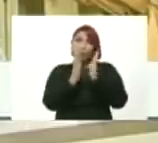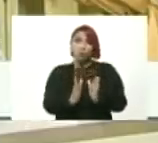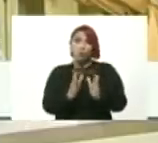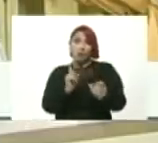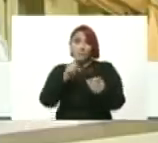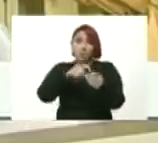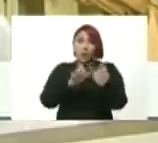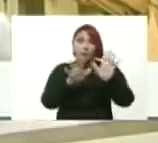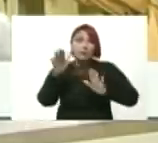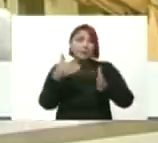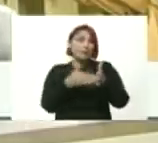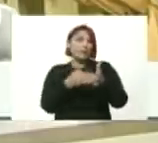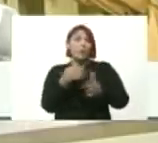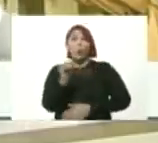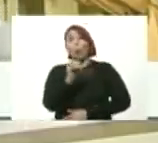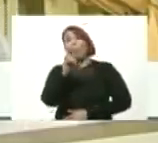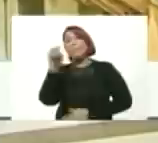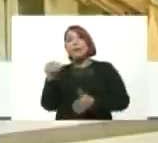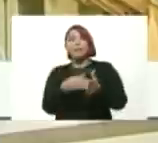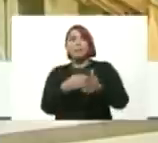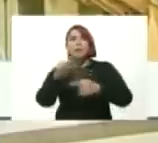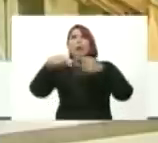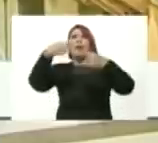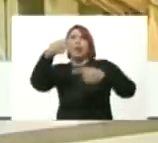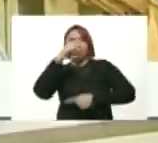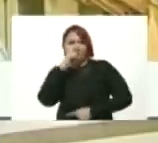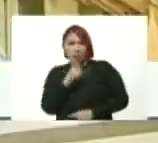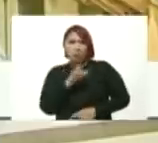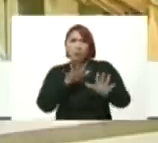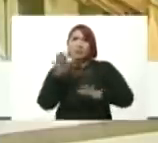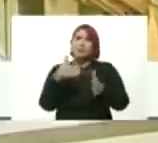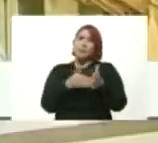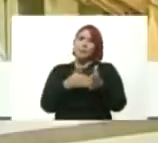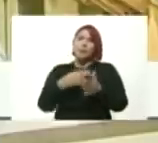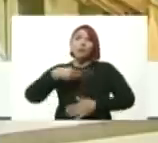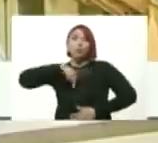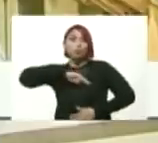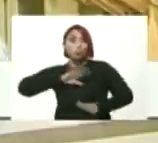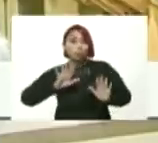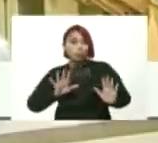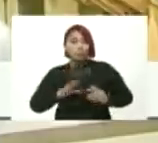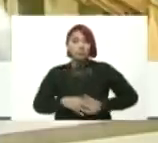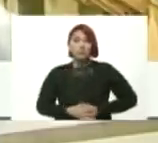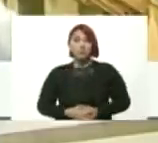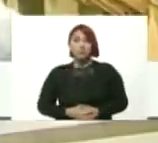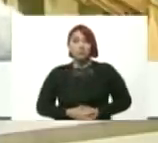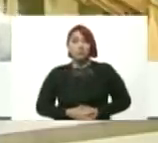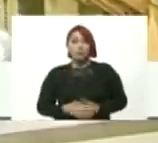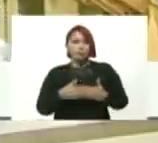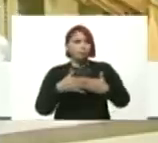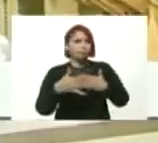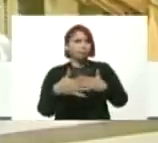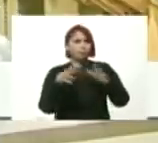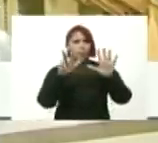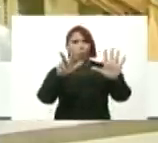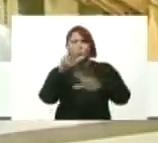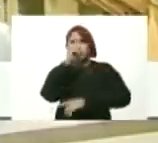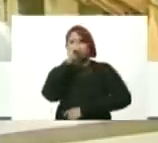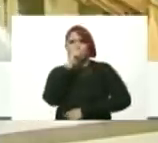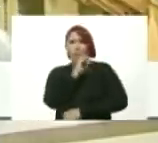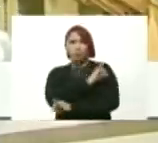15.000 o 20.000 y el próximo 15 mil nosotros un período de ocho años